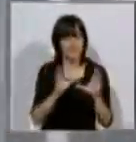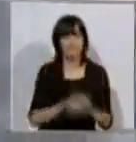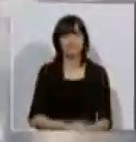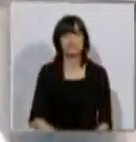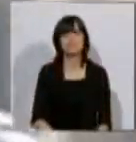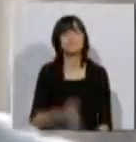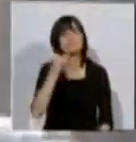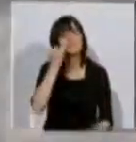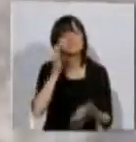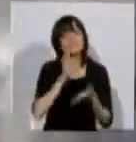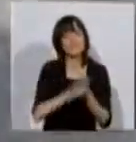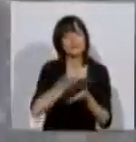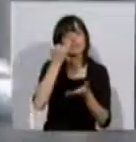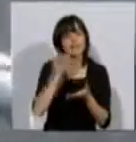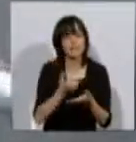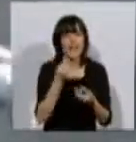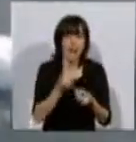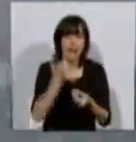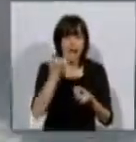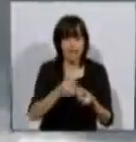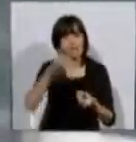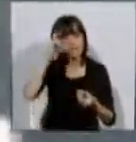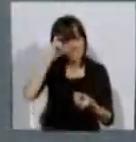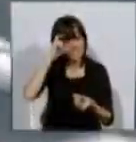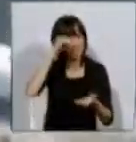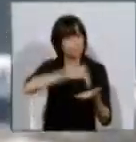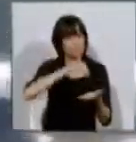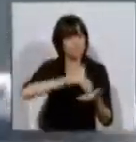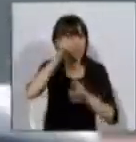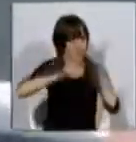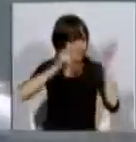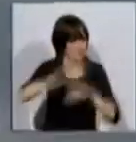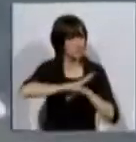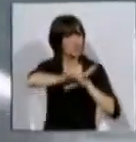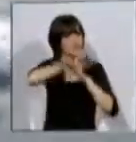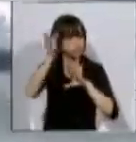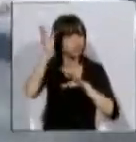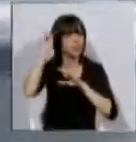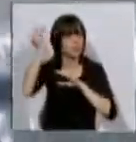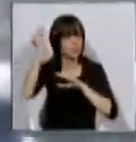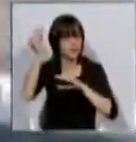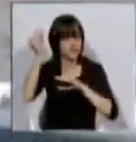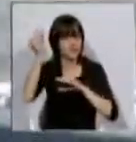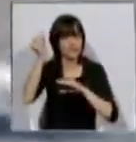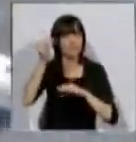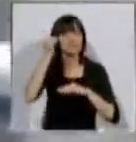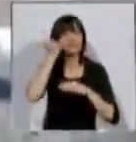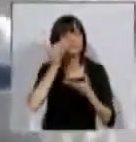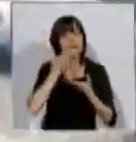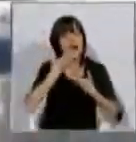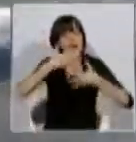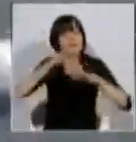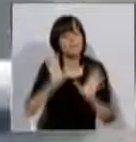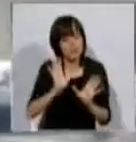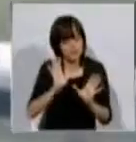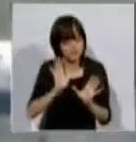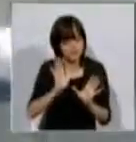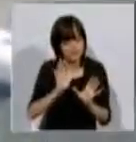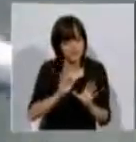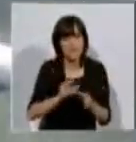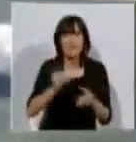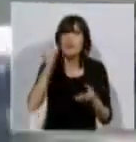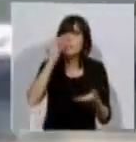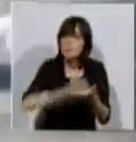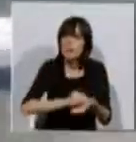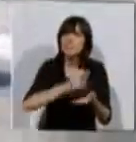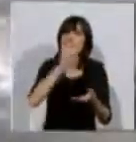y en relación a que hay 10 millones de pasajeros transportados ahí en Brasil, bueno, y a pesar de los 1.100 vuelos